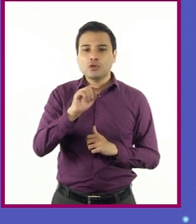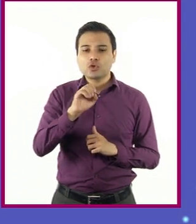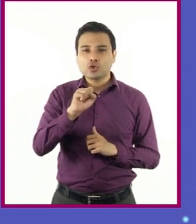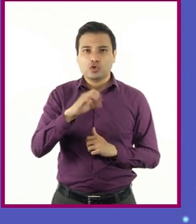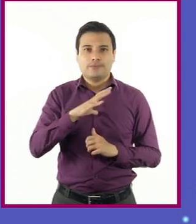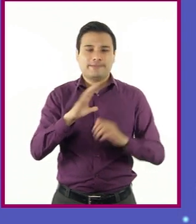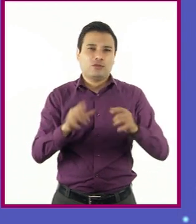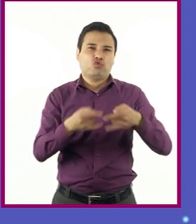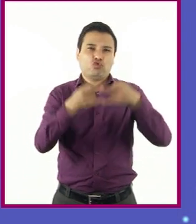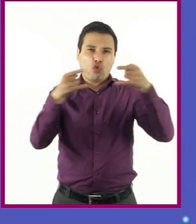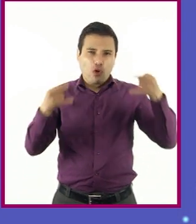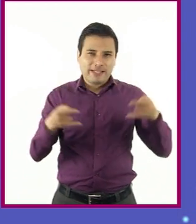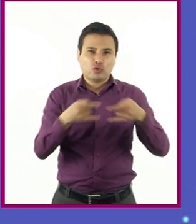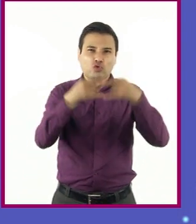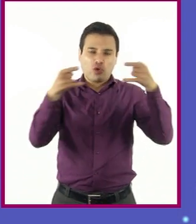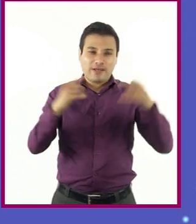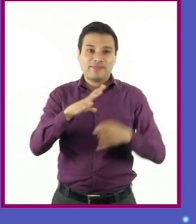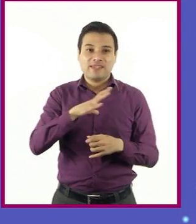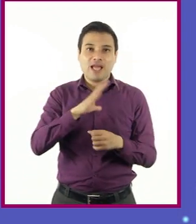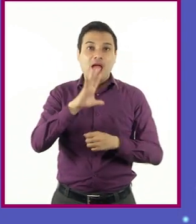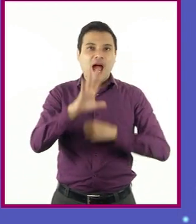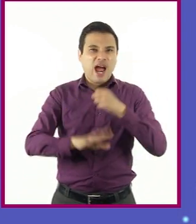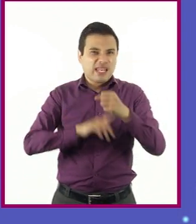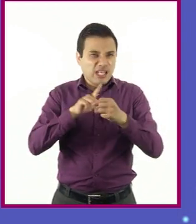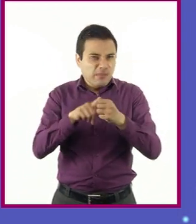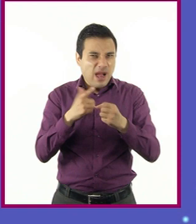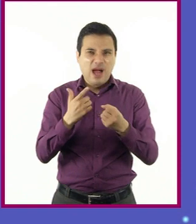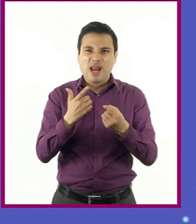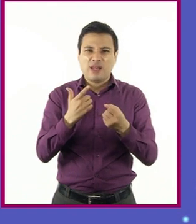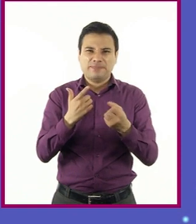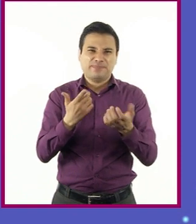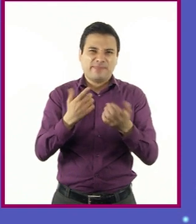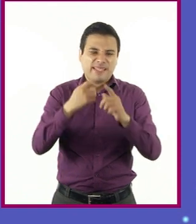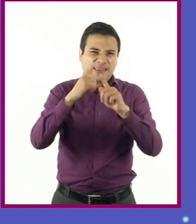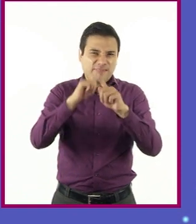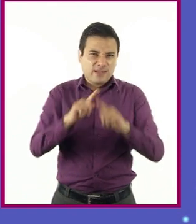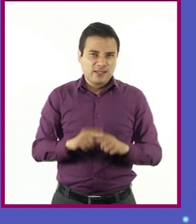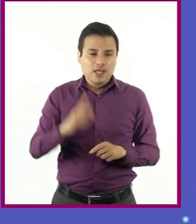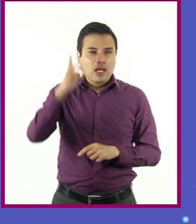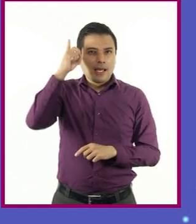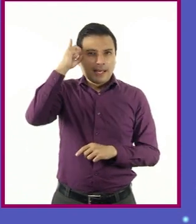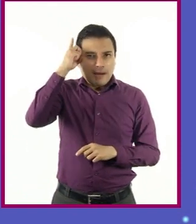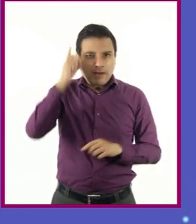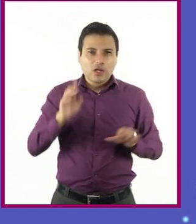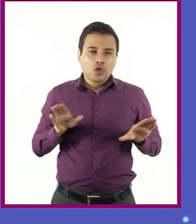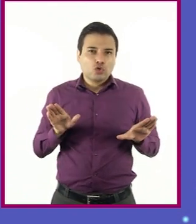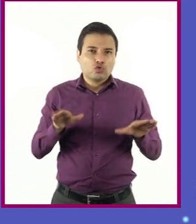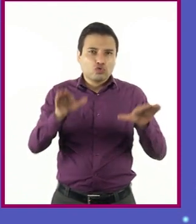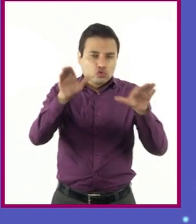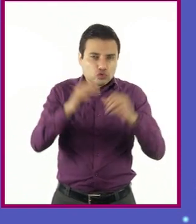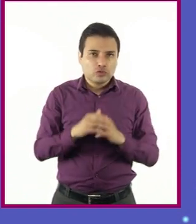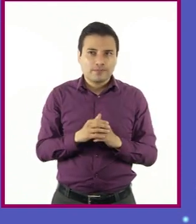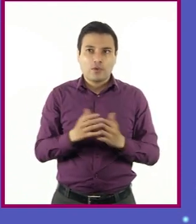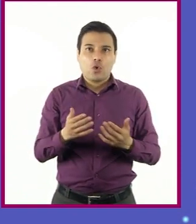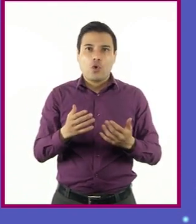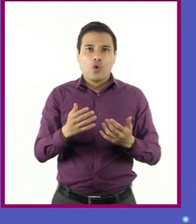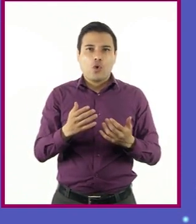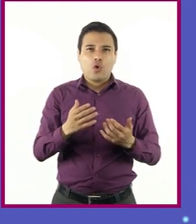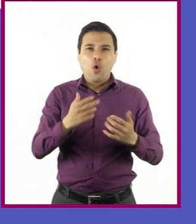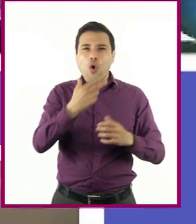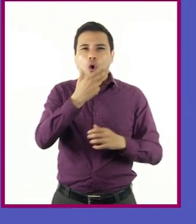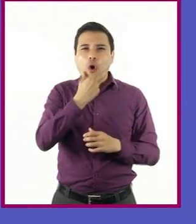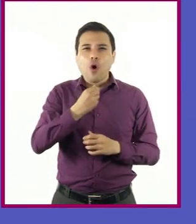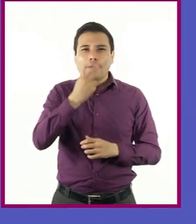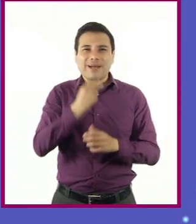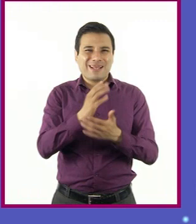Así tenemos a la mantícora, el grifo, los pegasos, los unicornios y los humanoides como los centauros, las